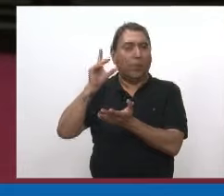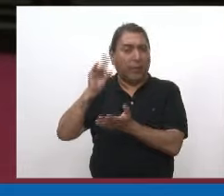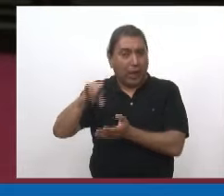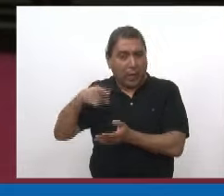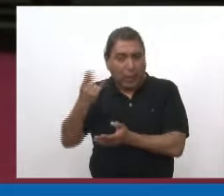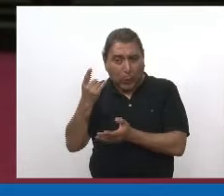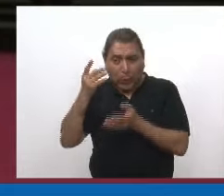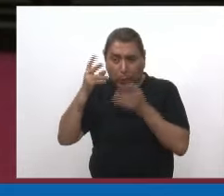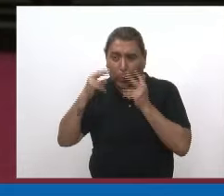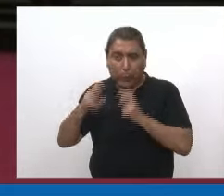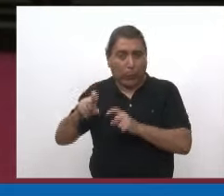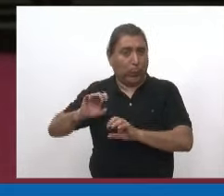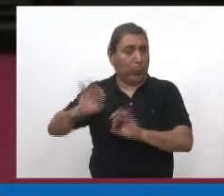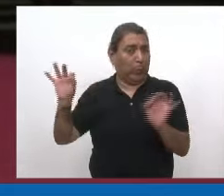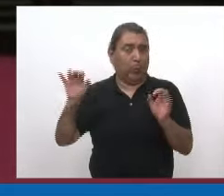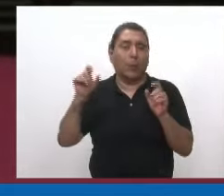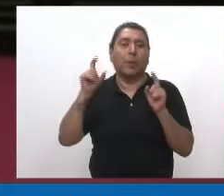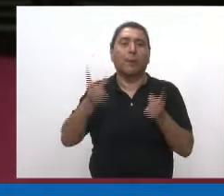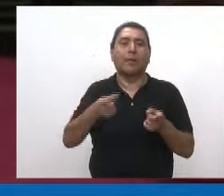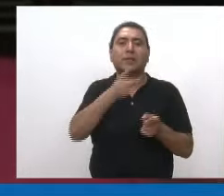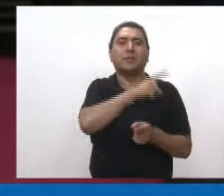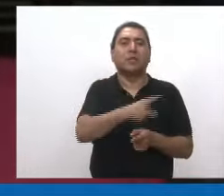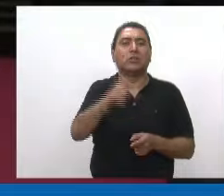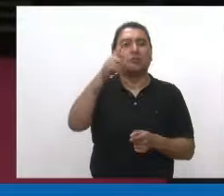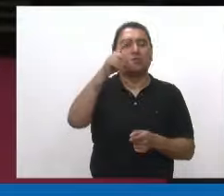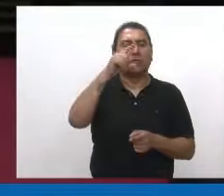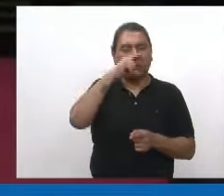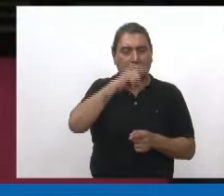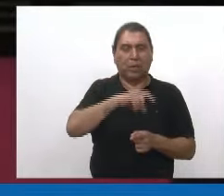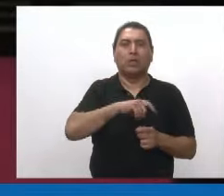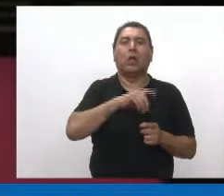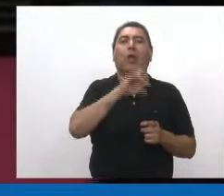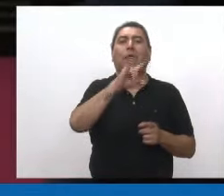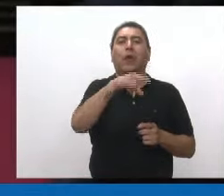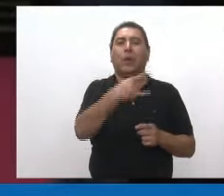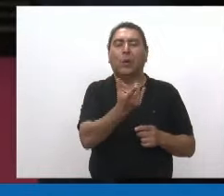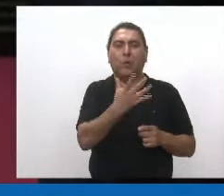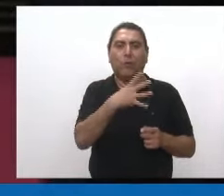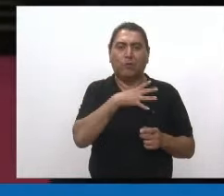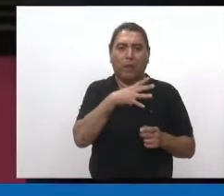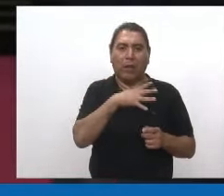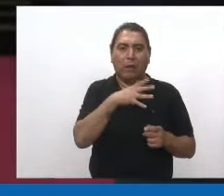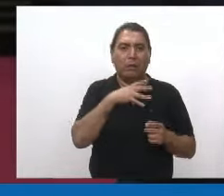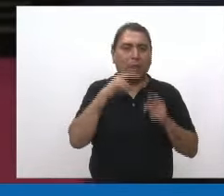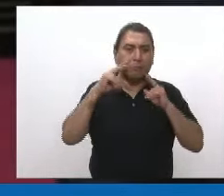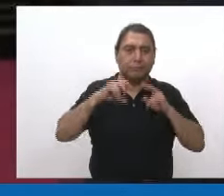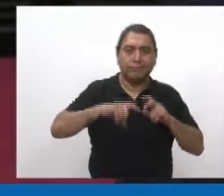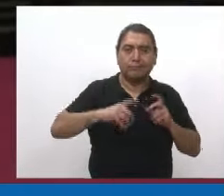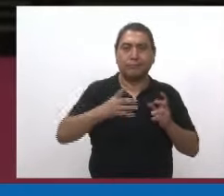107 DNUs de Alberto Fernández sin tratar.